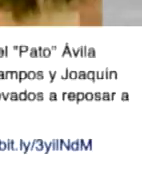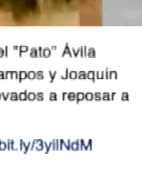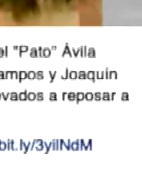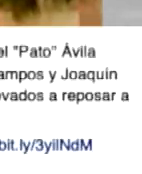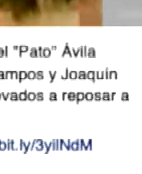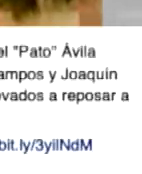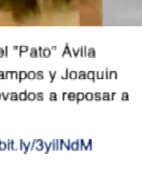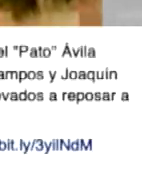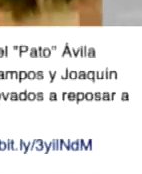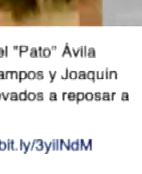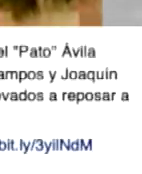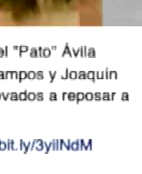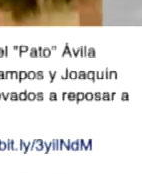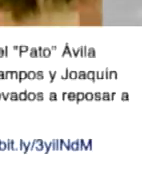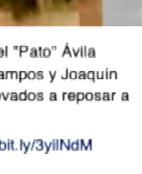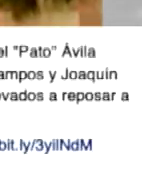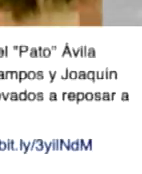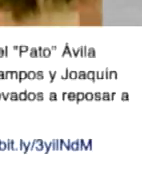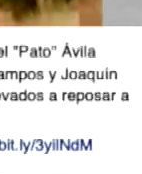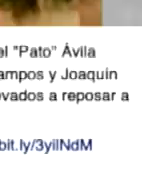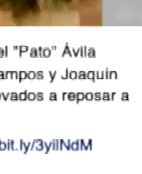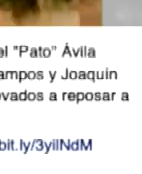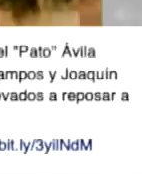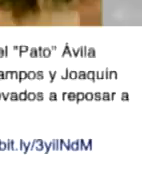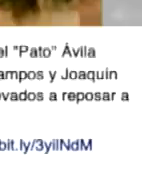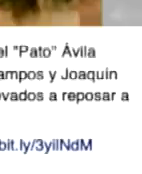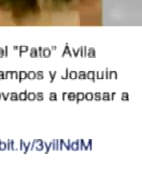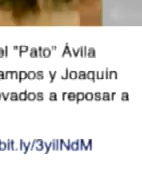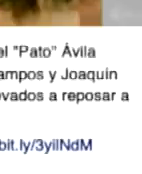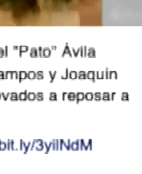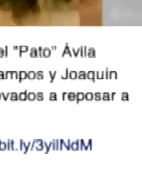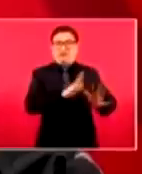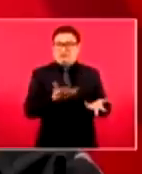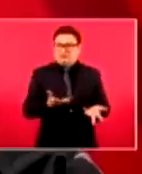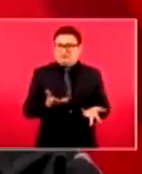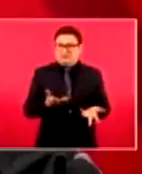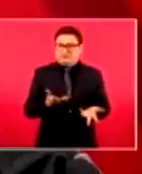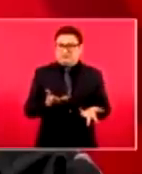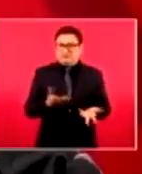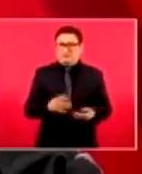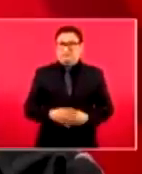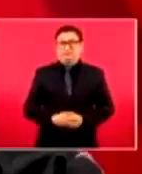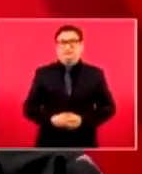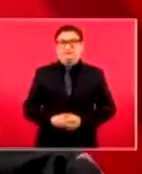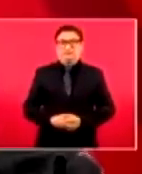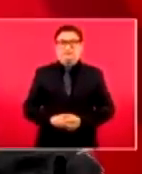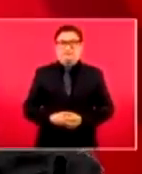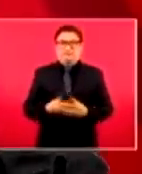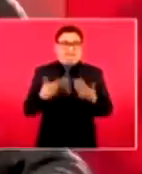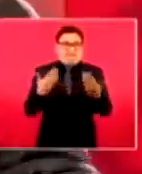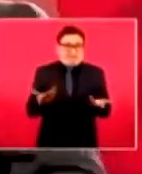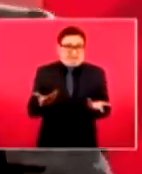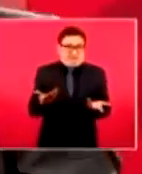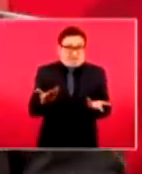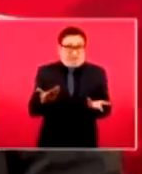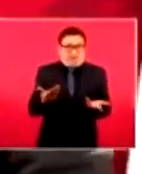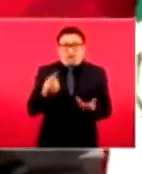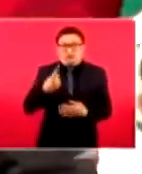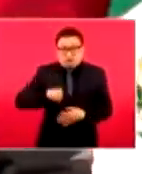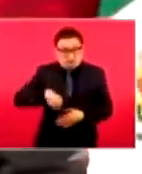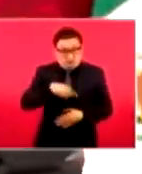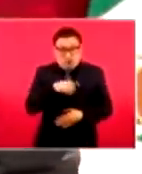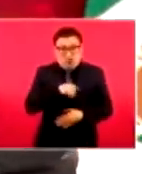seguridad, porque los abrazos ya no nos alcanzan para cubrir los balazos, Andrés Manuel López Obrador